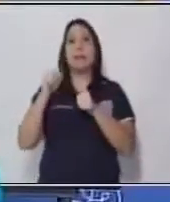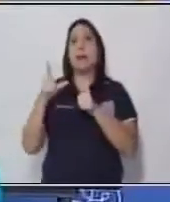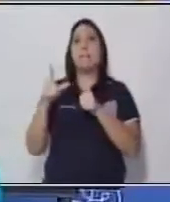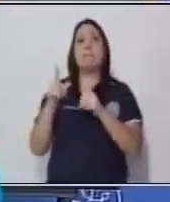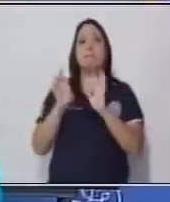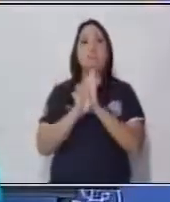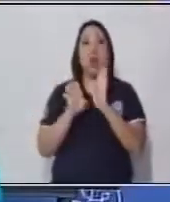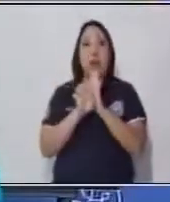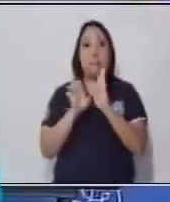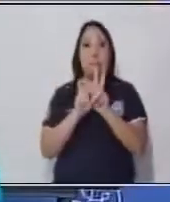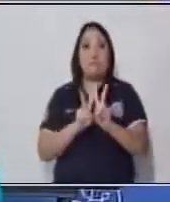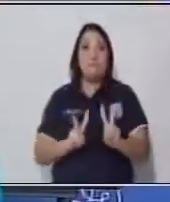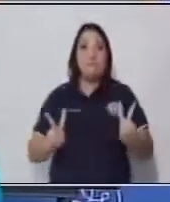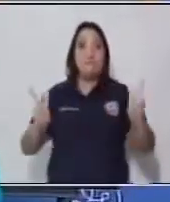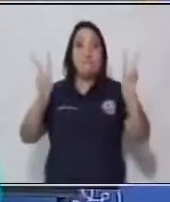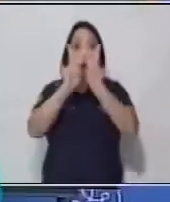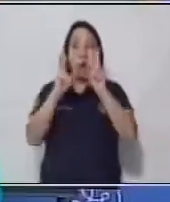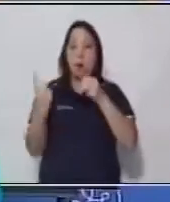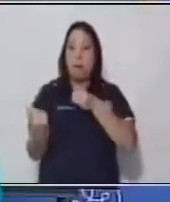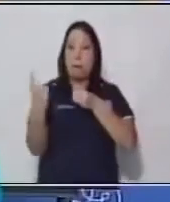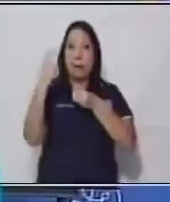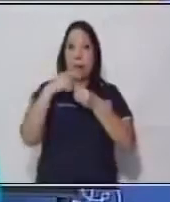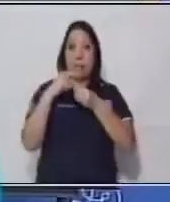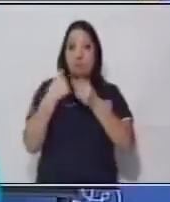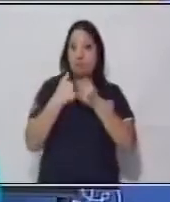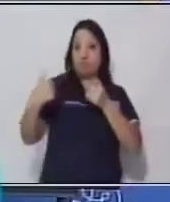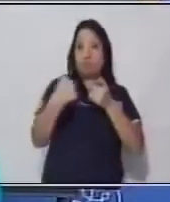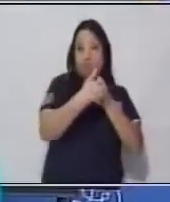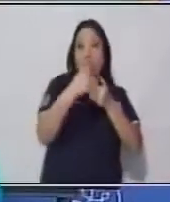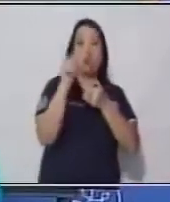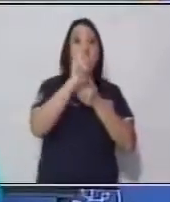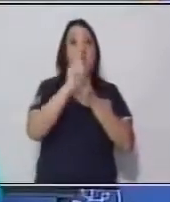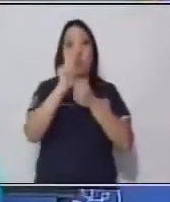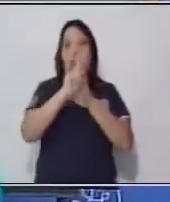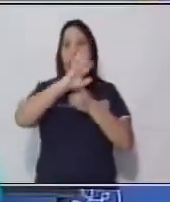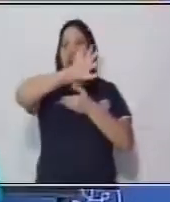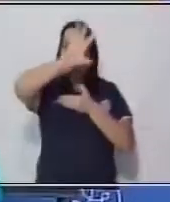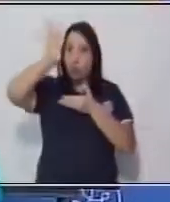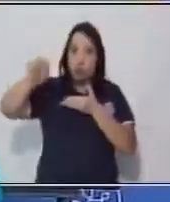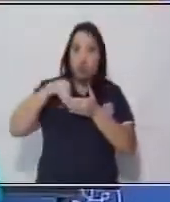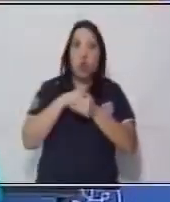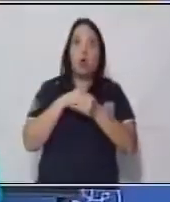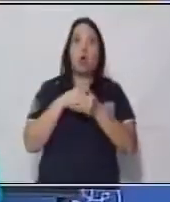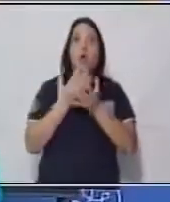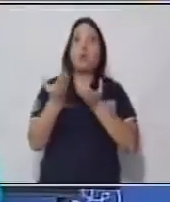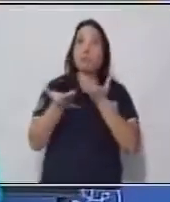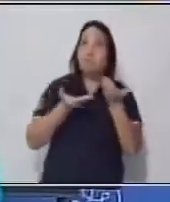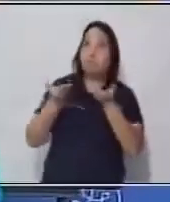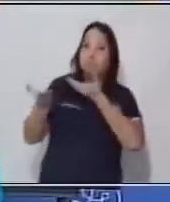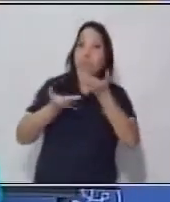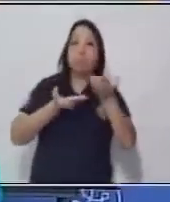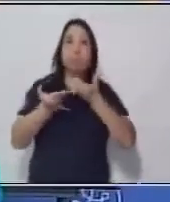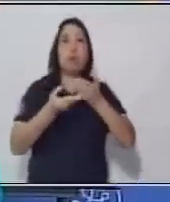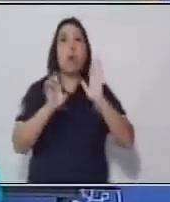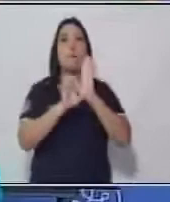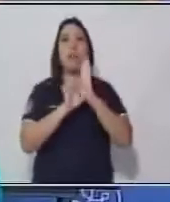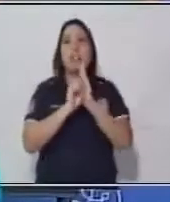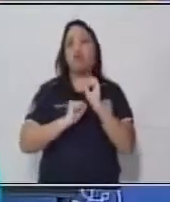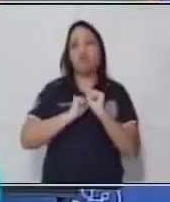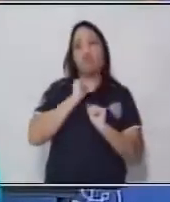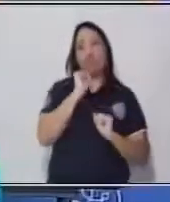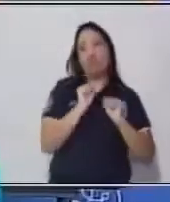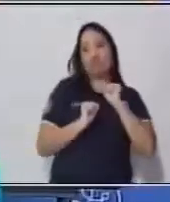este valor, se dejan a un lado las diferencias, o bien, si hay alguna indiferencia o alguna incomodidad